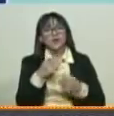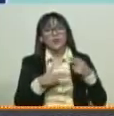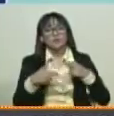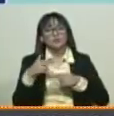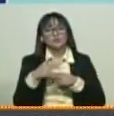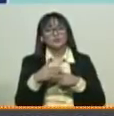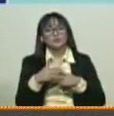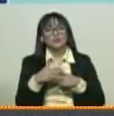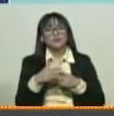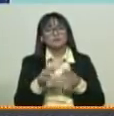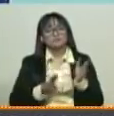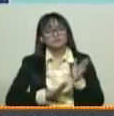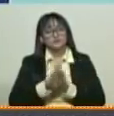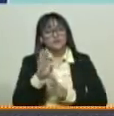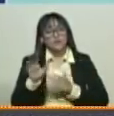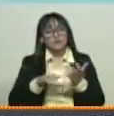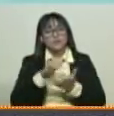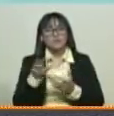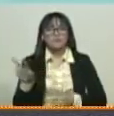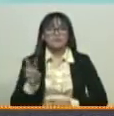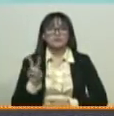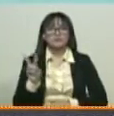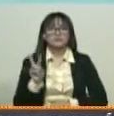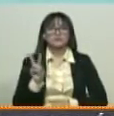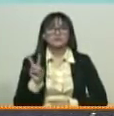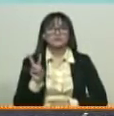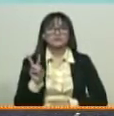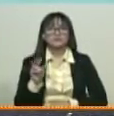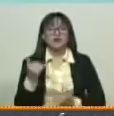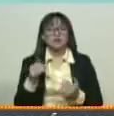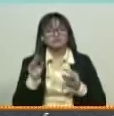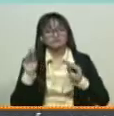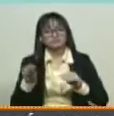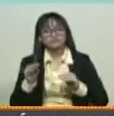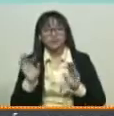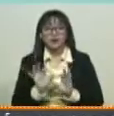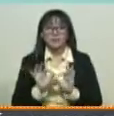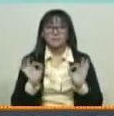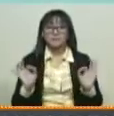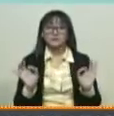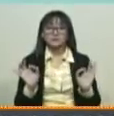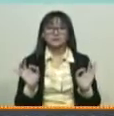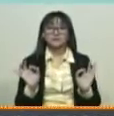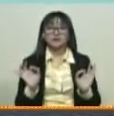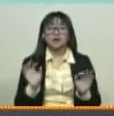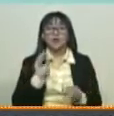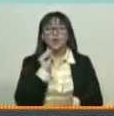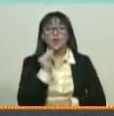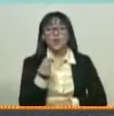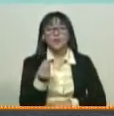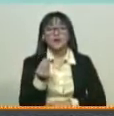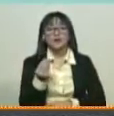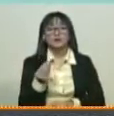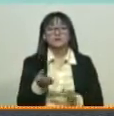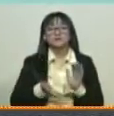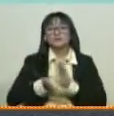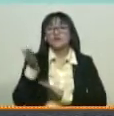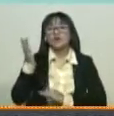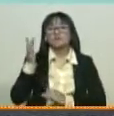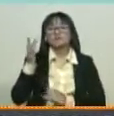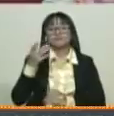y la superación de los problemas de Venezuela. Y aquí hacemos un llamado muy especial a los jóvenes que se han ido de nuestra